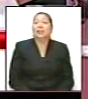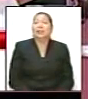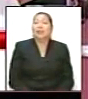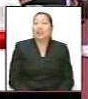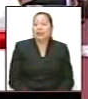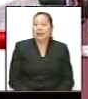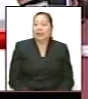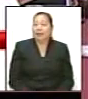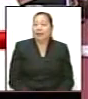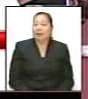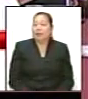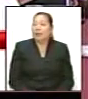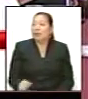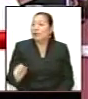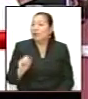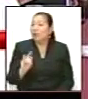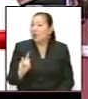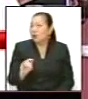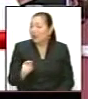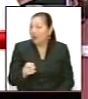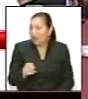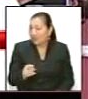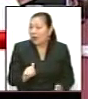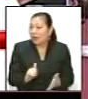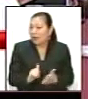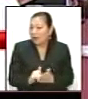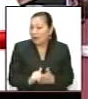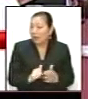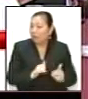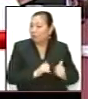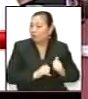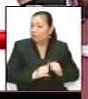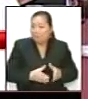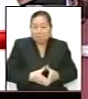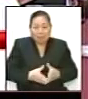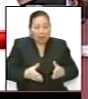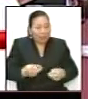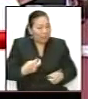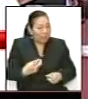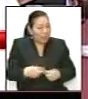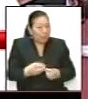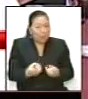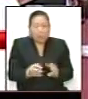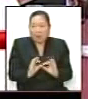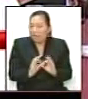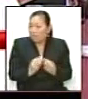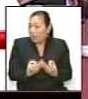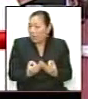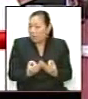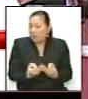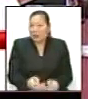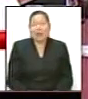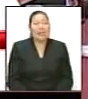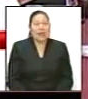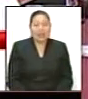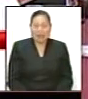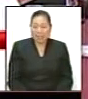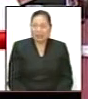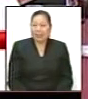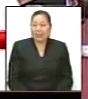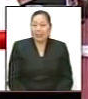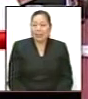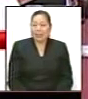presidente, en Sausal. Esas son las quebradas que han afectado gravemente a muchas familias y a muchos pobladores en esos